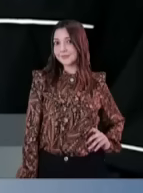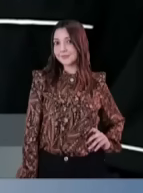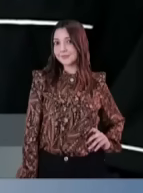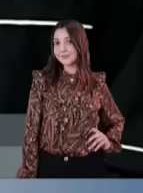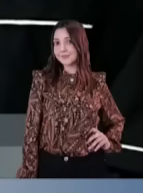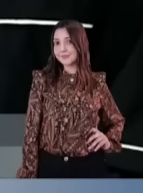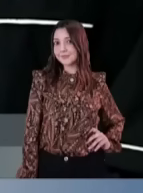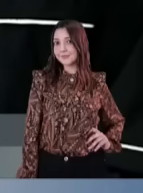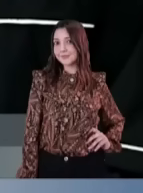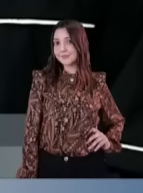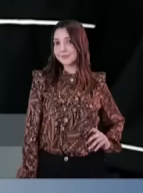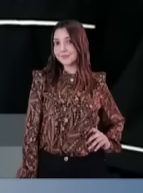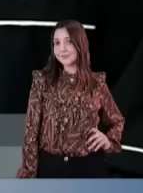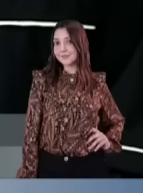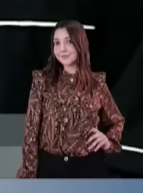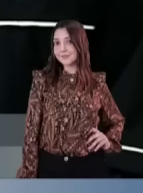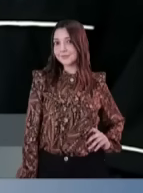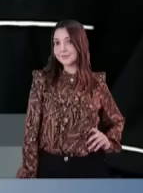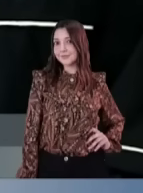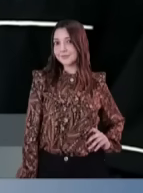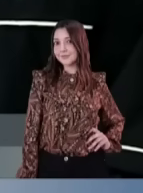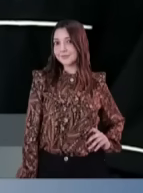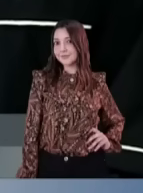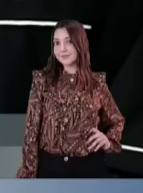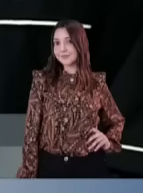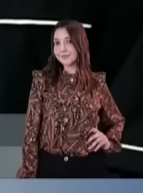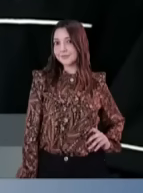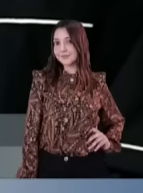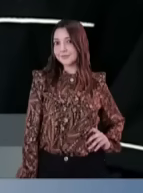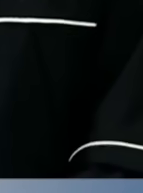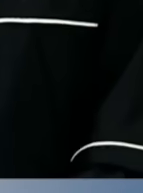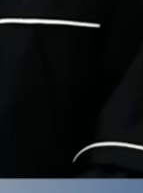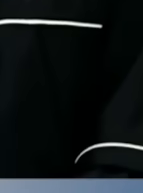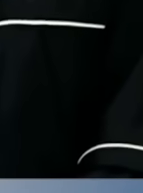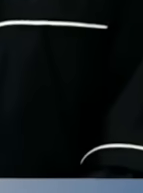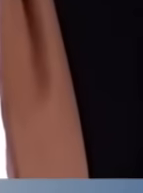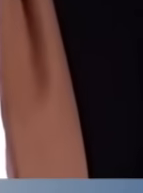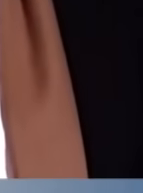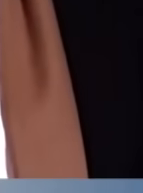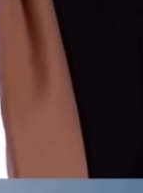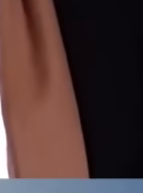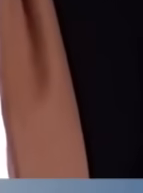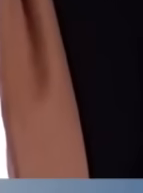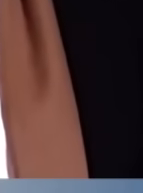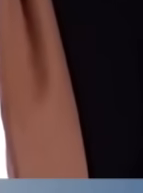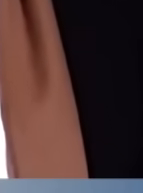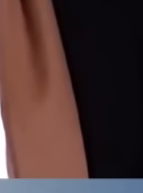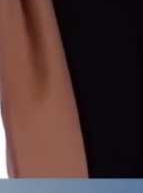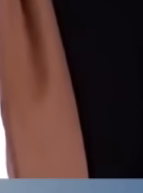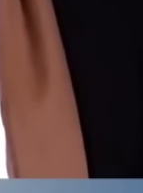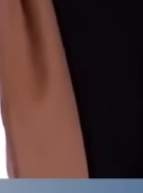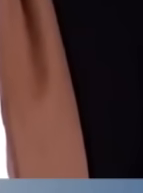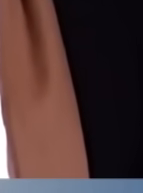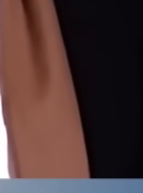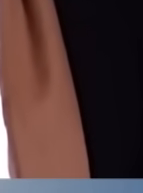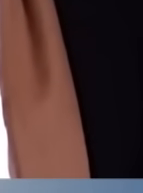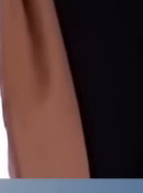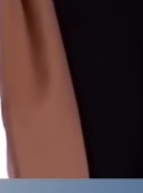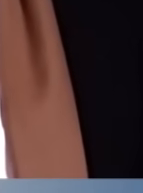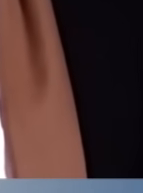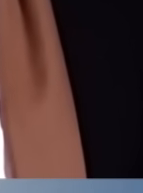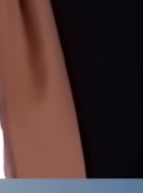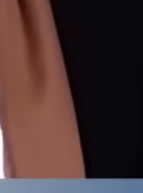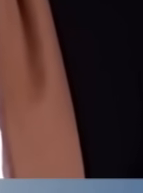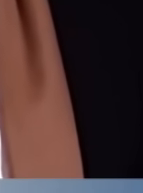del presidente Gabriel Boric. A los parlamentarios no nos corresponde estar opinando o estar pidiendo cambios